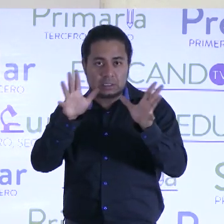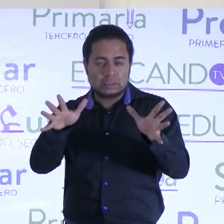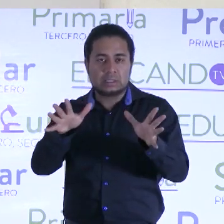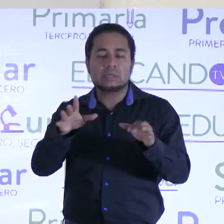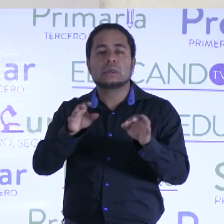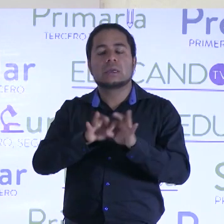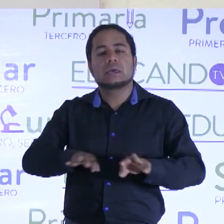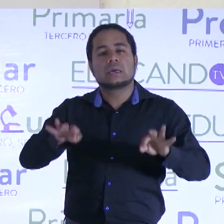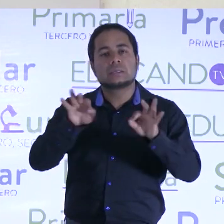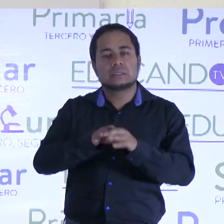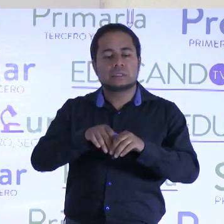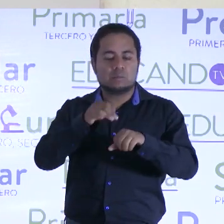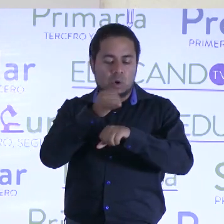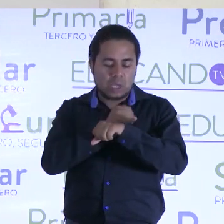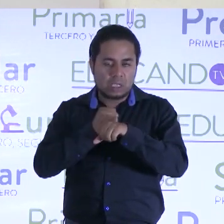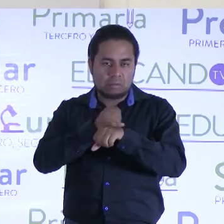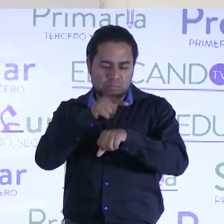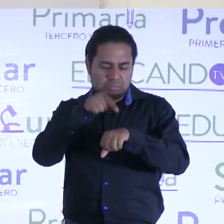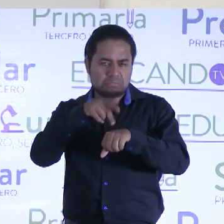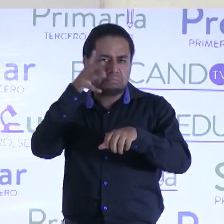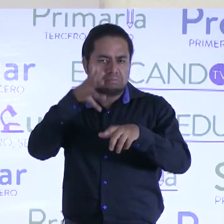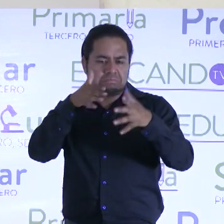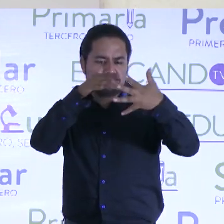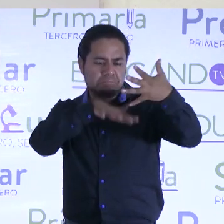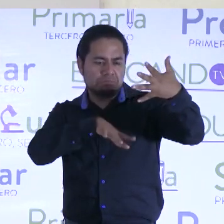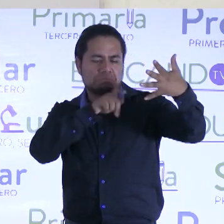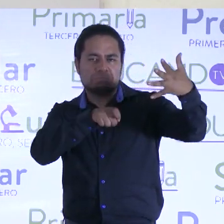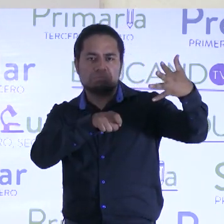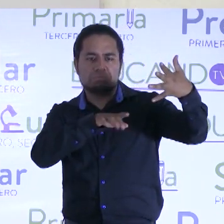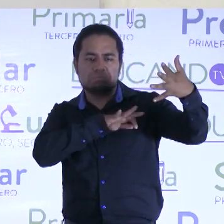que nuestro reporte lleve un